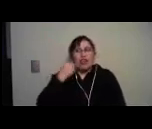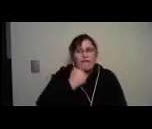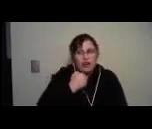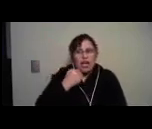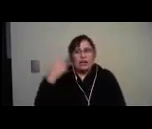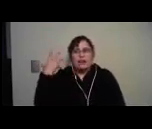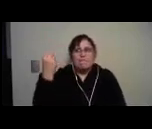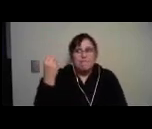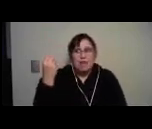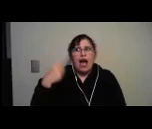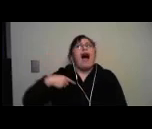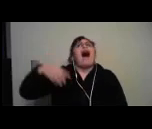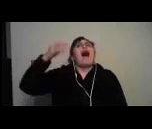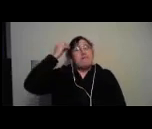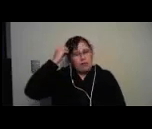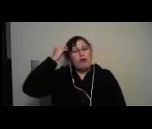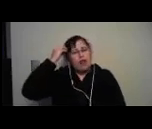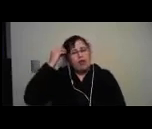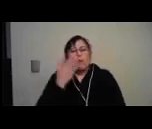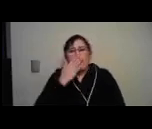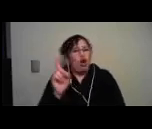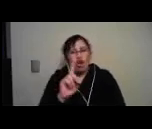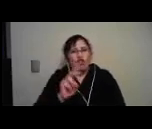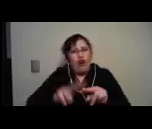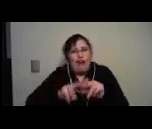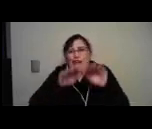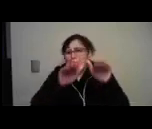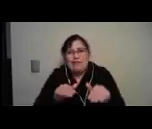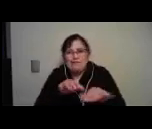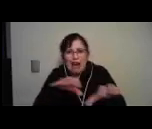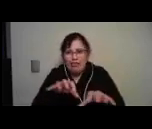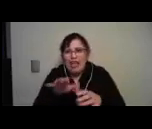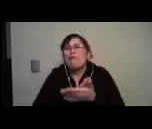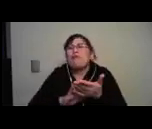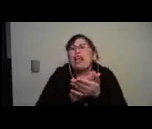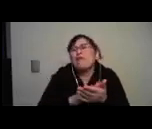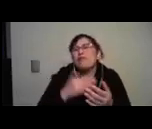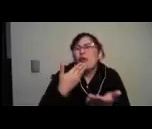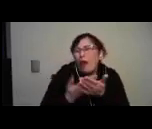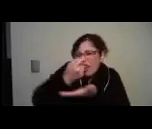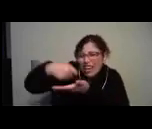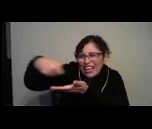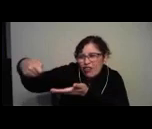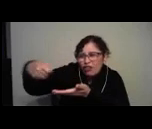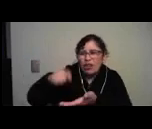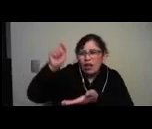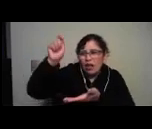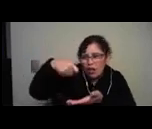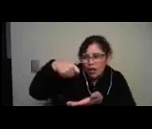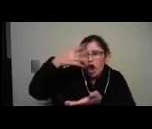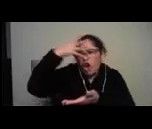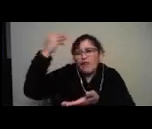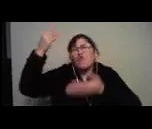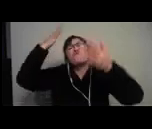muchas veces yo me equivoco, por ejemplo, no sé, en no colocarle el acento a una letra, ya, y escribo la palabra, y siempre se me